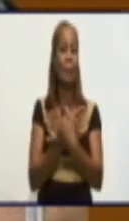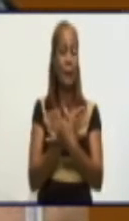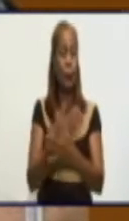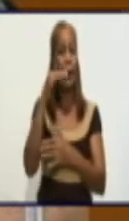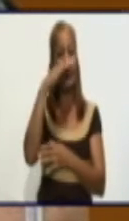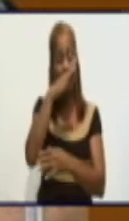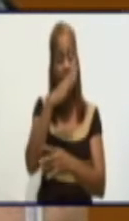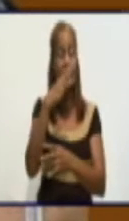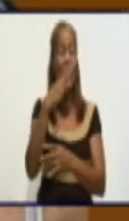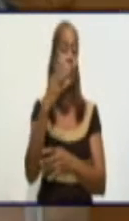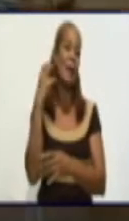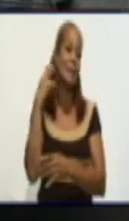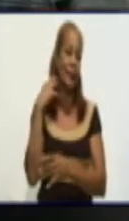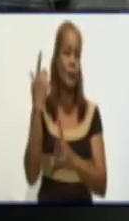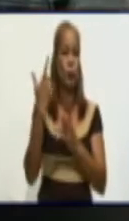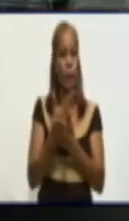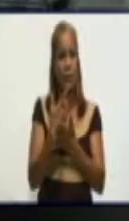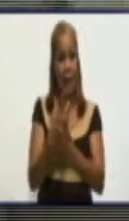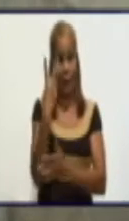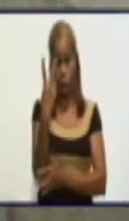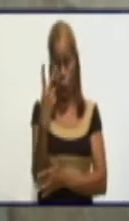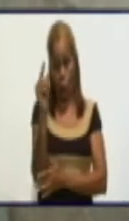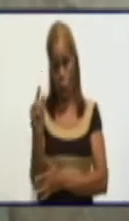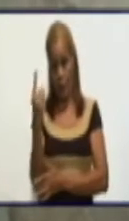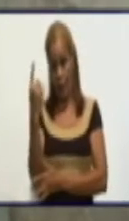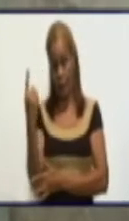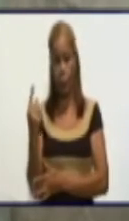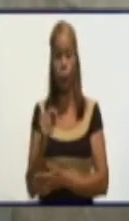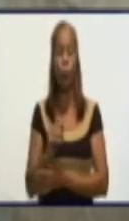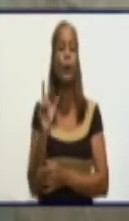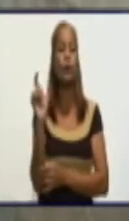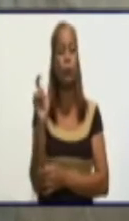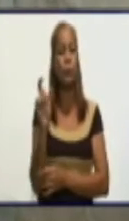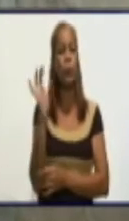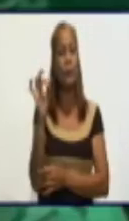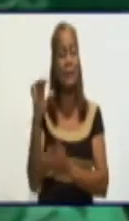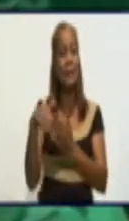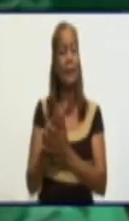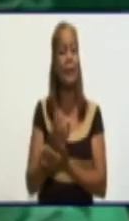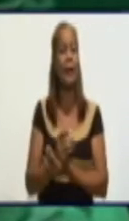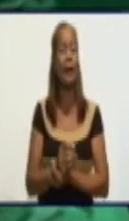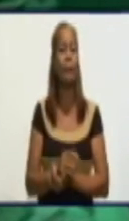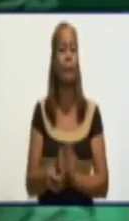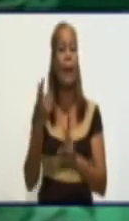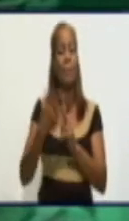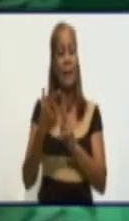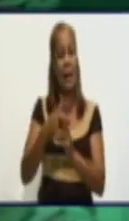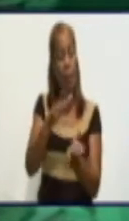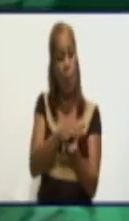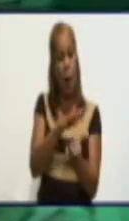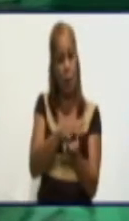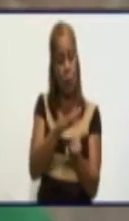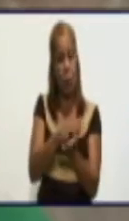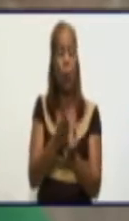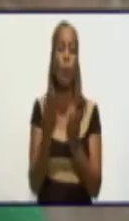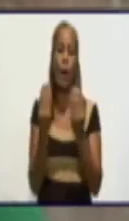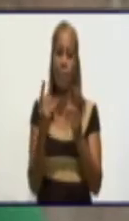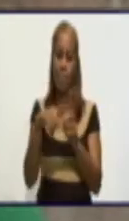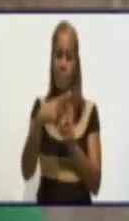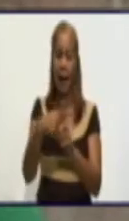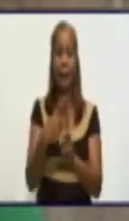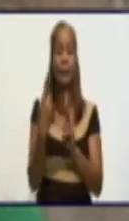manzanillo y ya dos casos cada uno en los últimos 15 días vayamos acumula ya 369 casos y tiene una